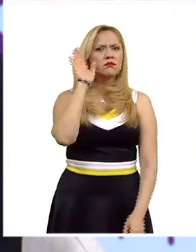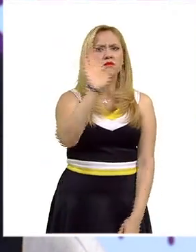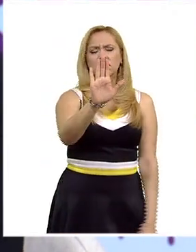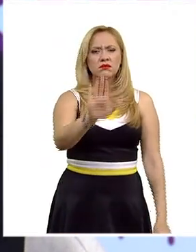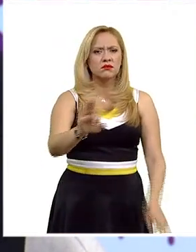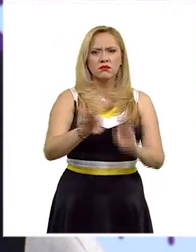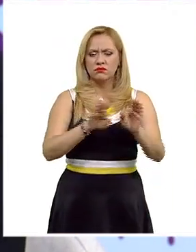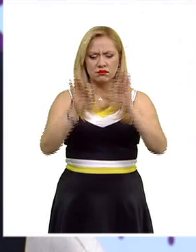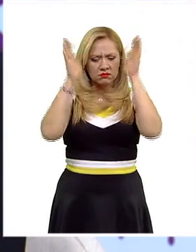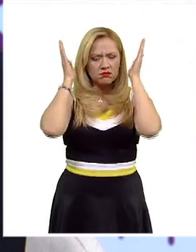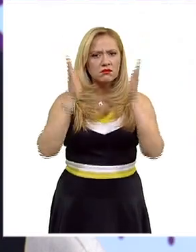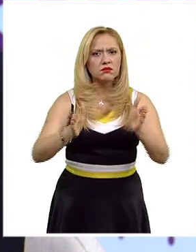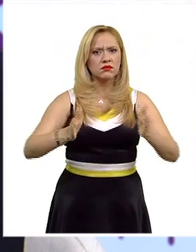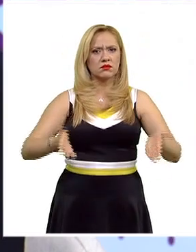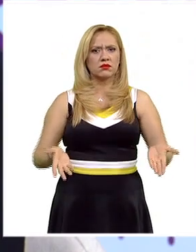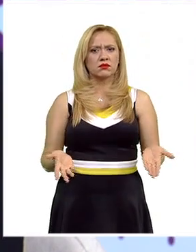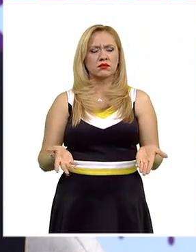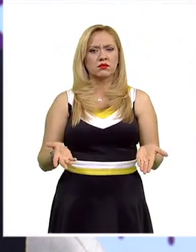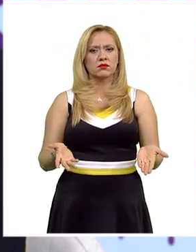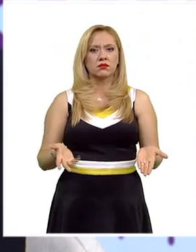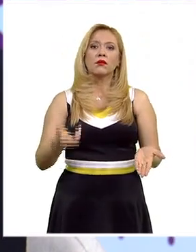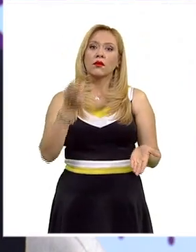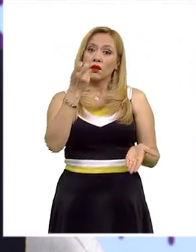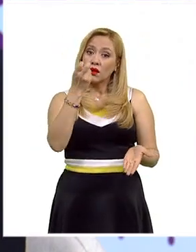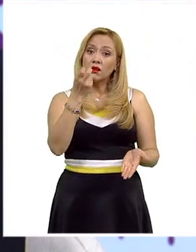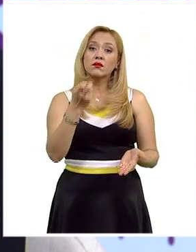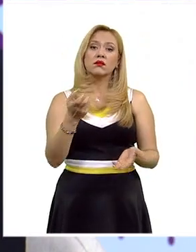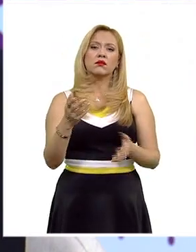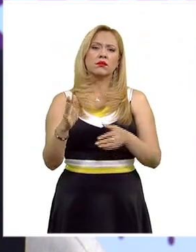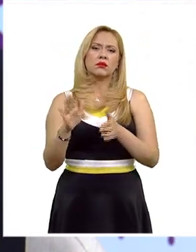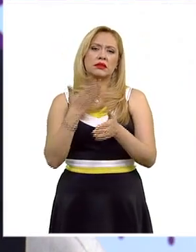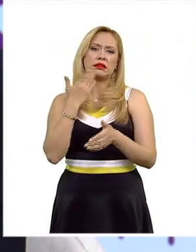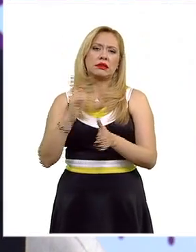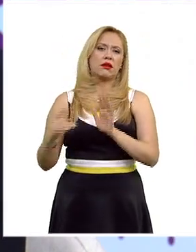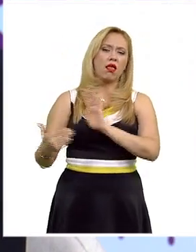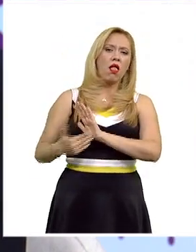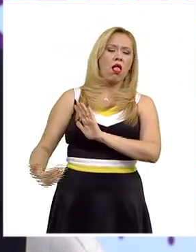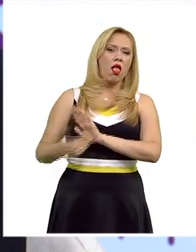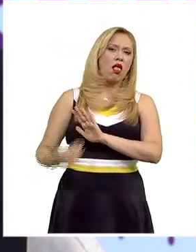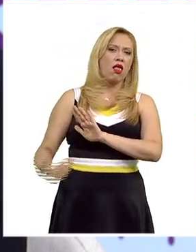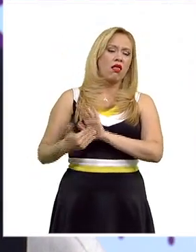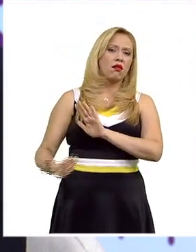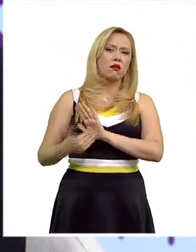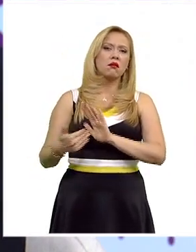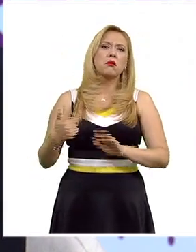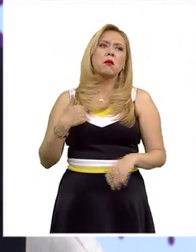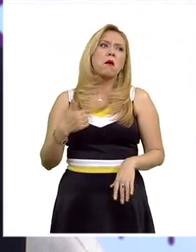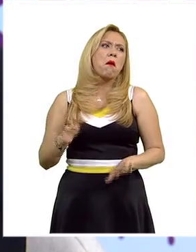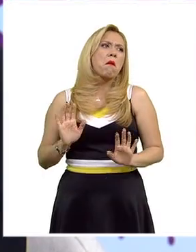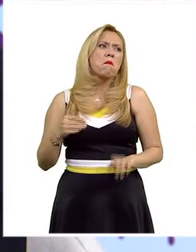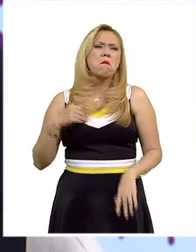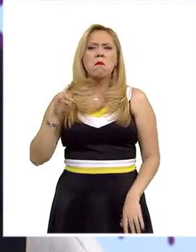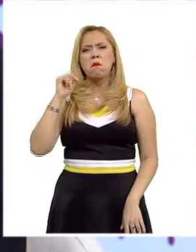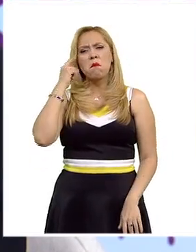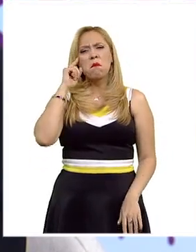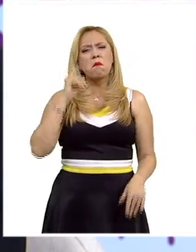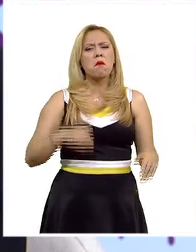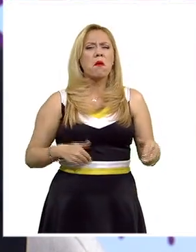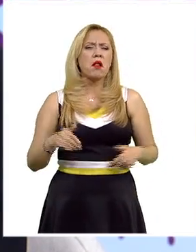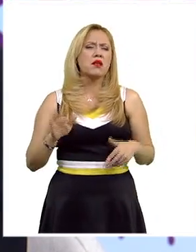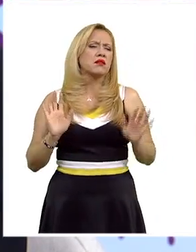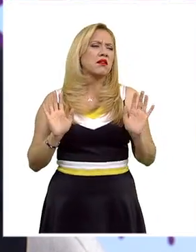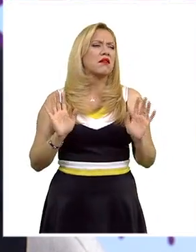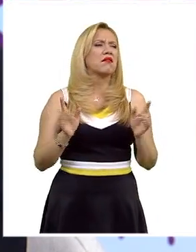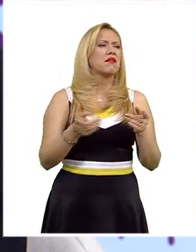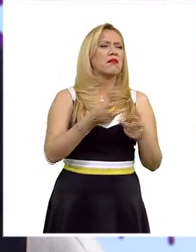en tu trabajo, es el primer daño que genera el acoso sexual. O sea, a lo mejor a mí no me molesta que me digan cualquier cosa en el trabajo, pero el